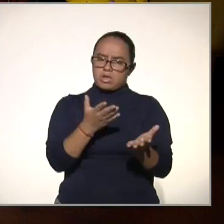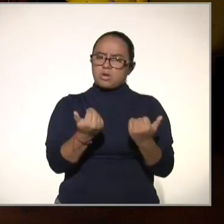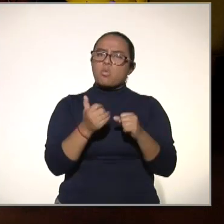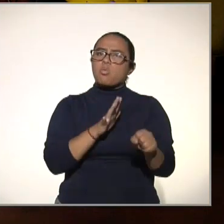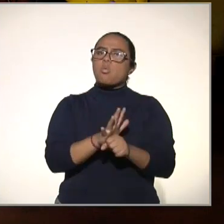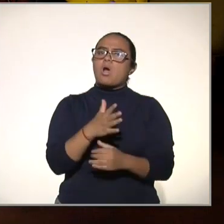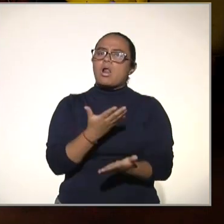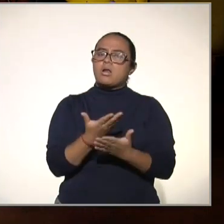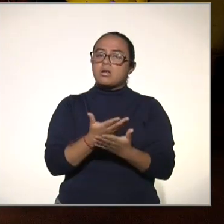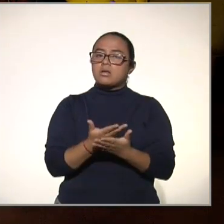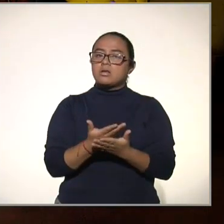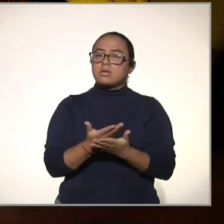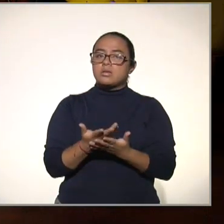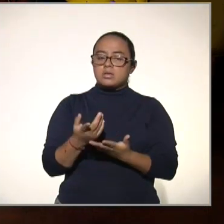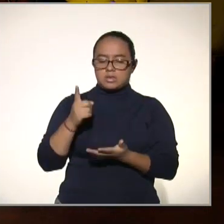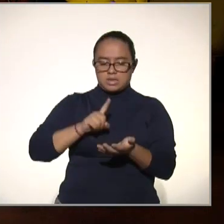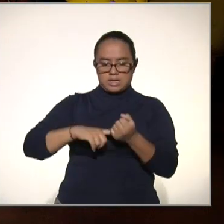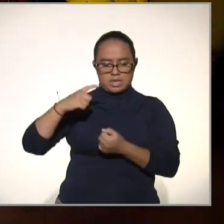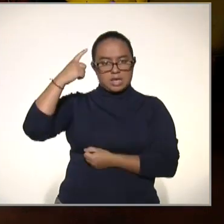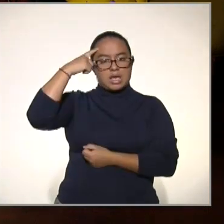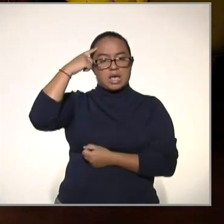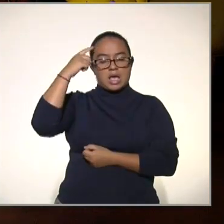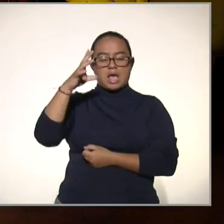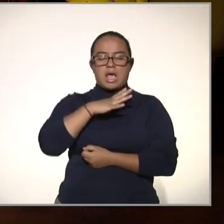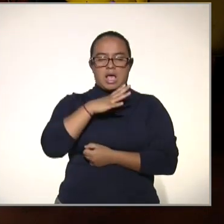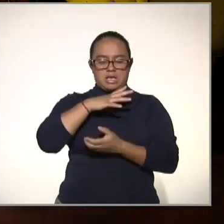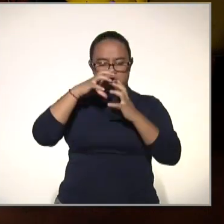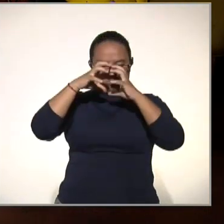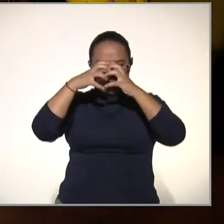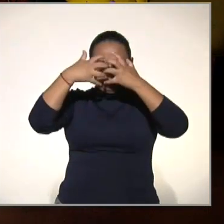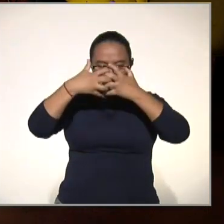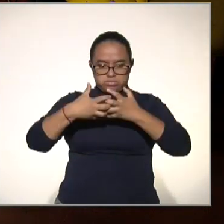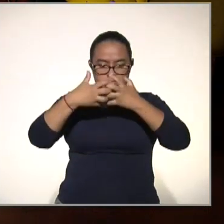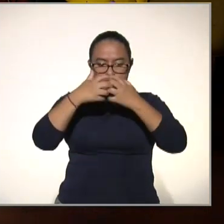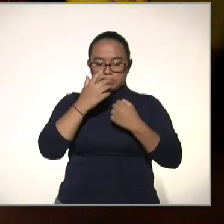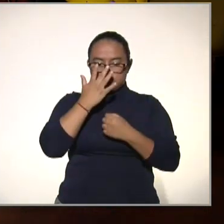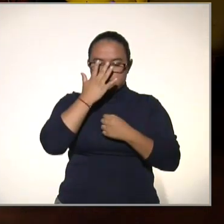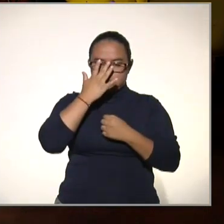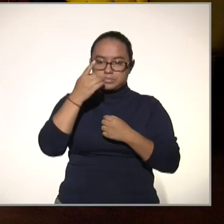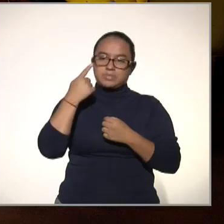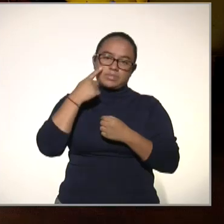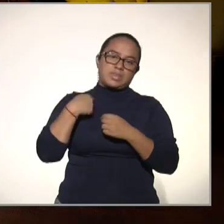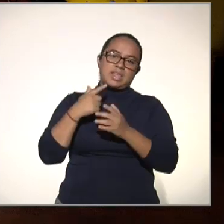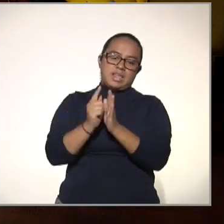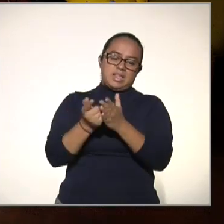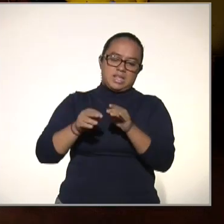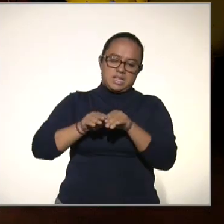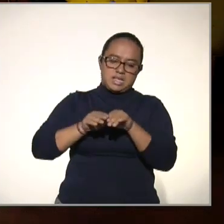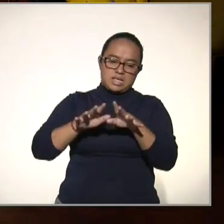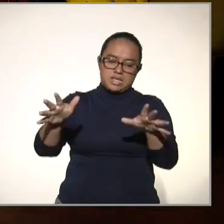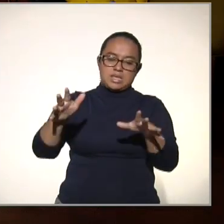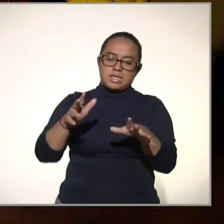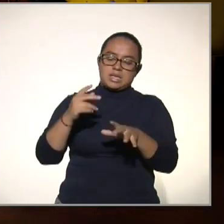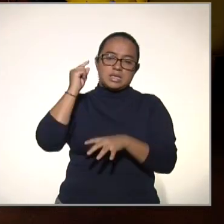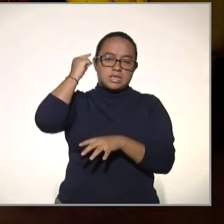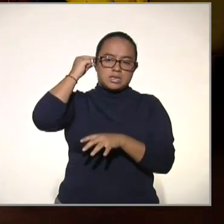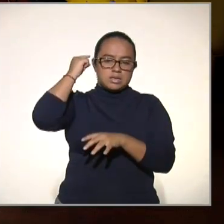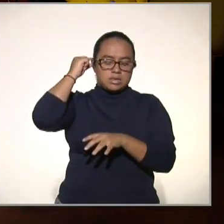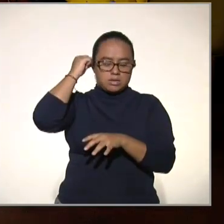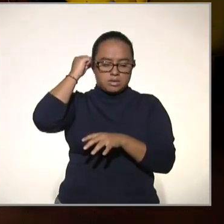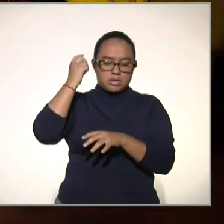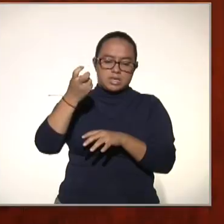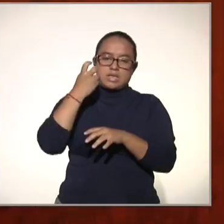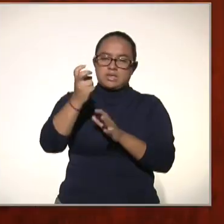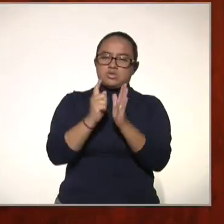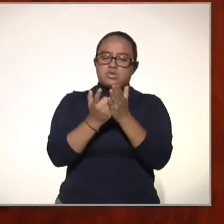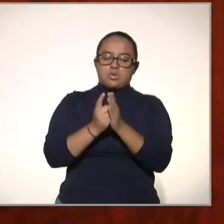discurso cerebrocentrado, ¿no? Y justo, bueno, yo le compartí a Nat que le voy a pasar la publicidad, acaba de salir mi libro publicado por Siglo XXI, La invención de los sexos,